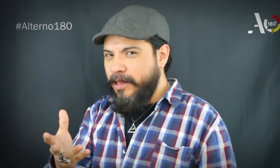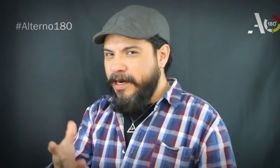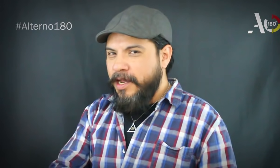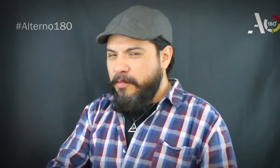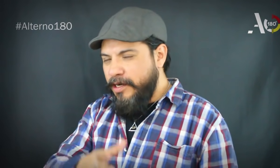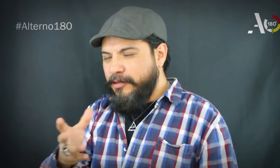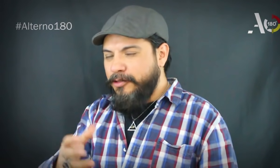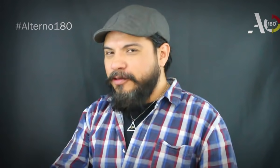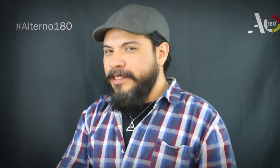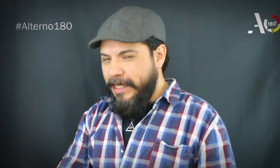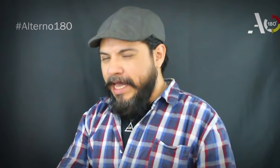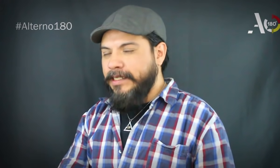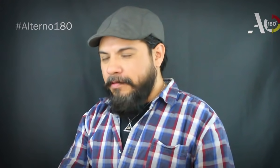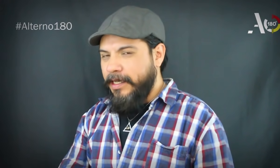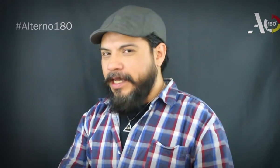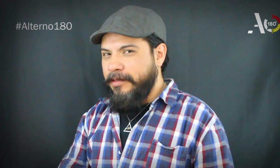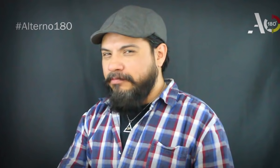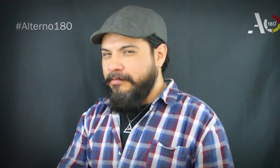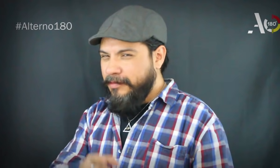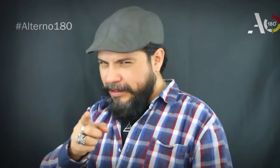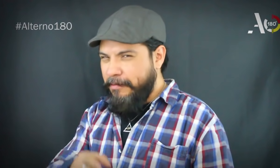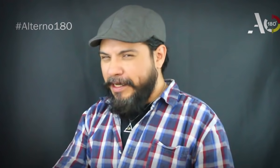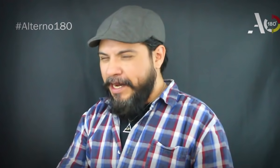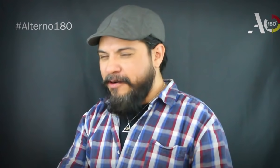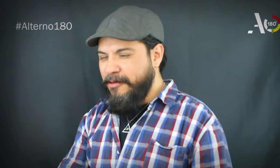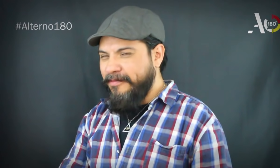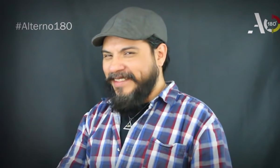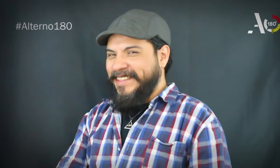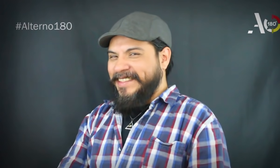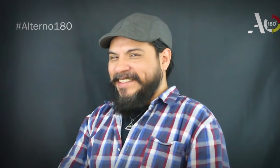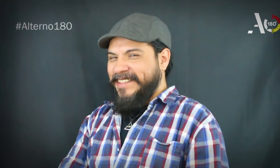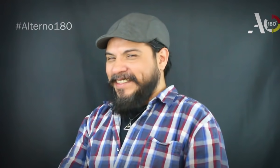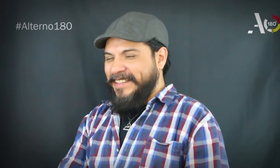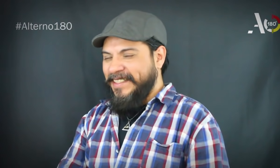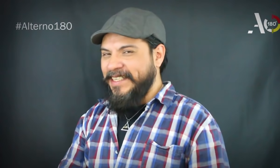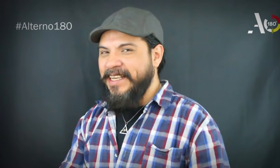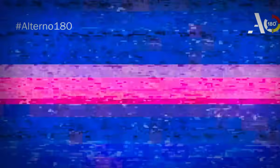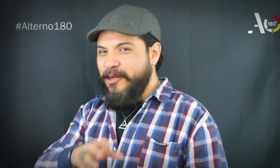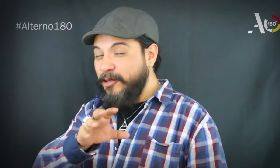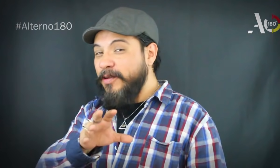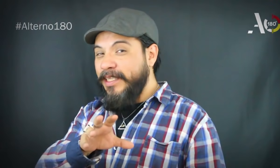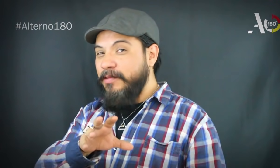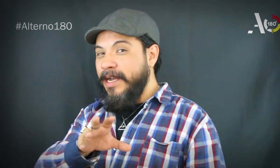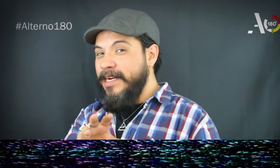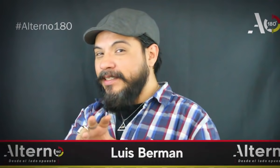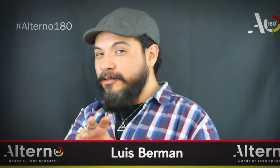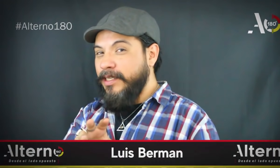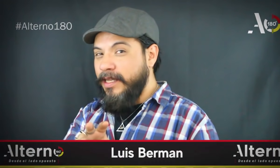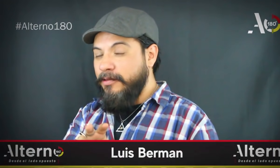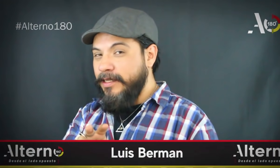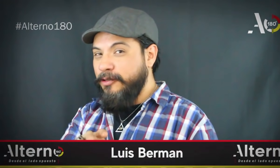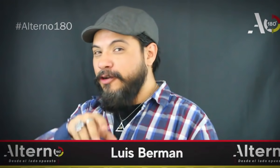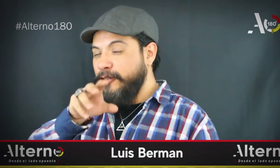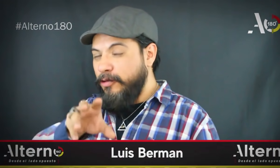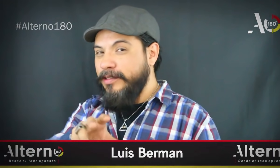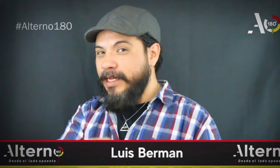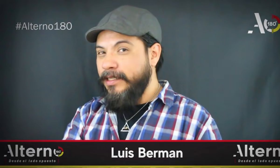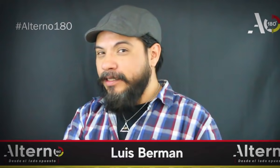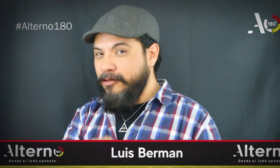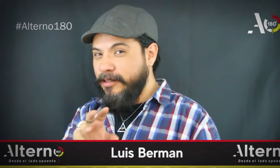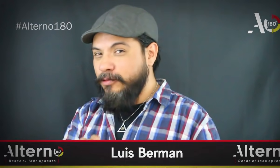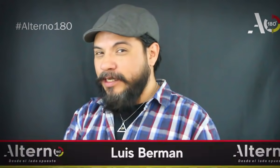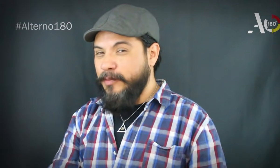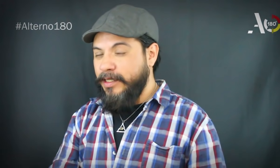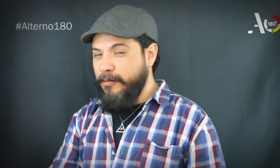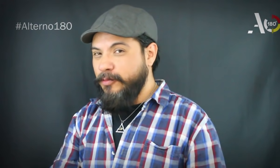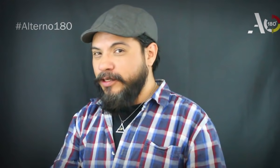en el poder por instrucciones de ya saben quién. Sí saben quién, ¿no? No solo en Tehuacán está sucediendo esto, solo estén